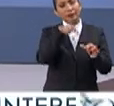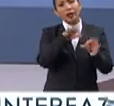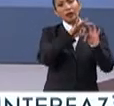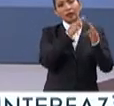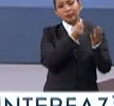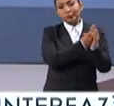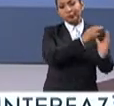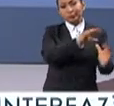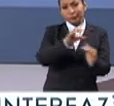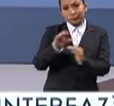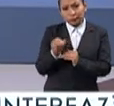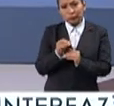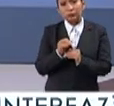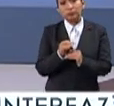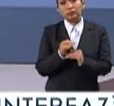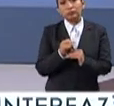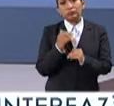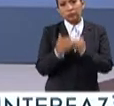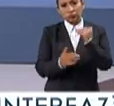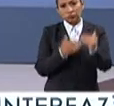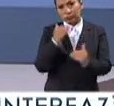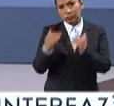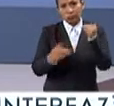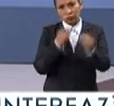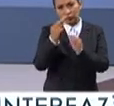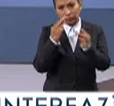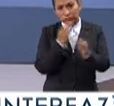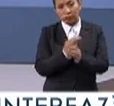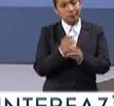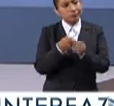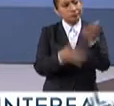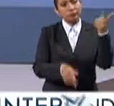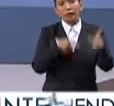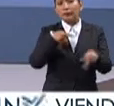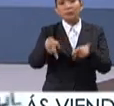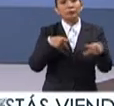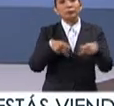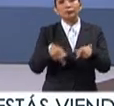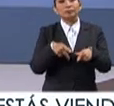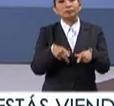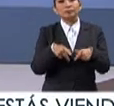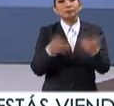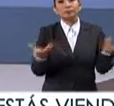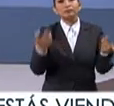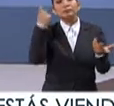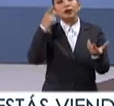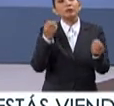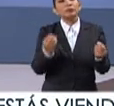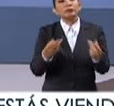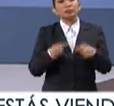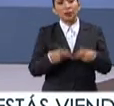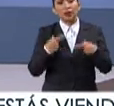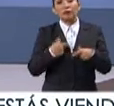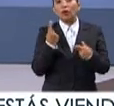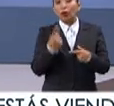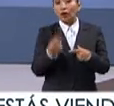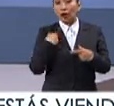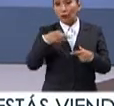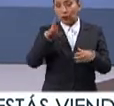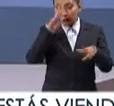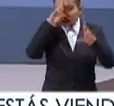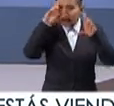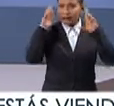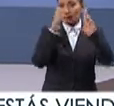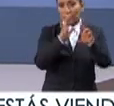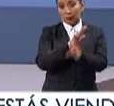formaciones que se van dando en todo el mundo en fin el fútbol es para muchos incluso una religión